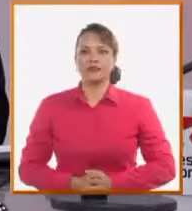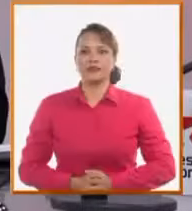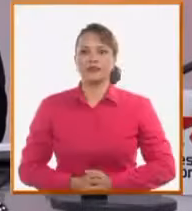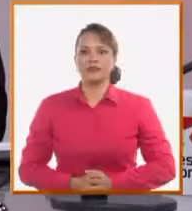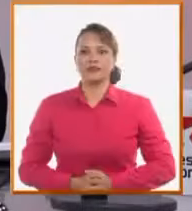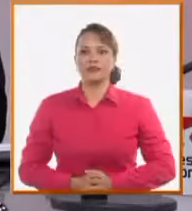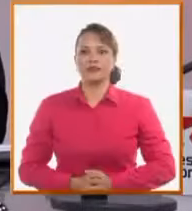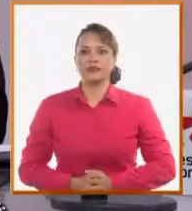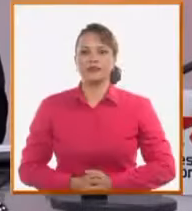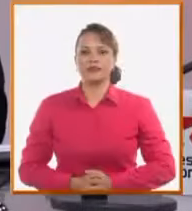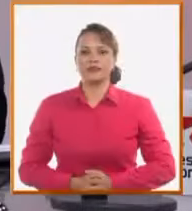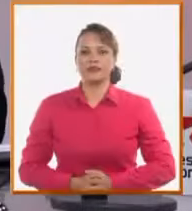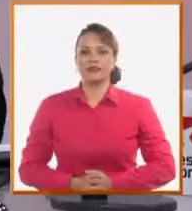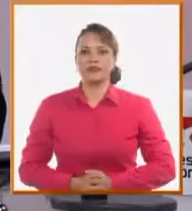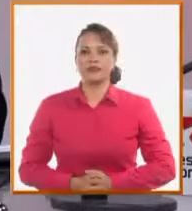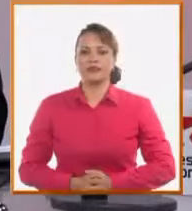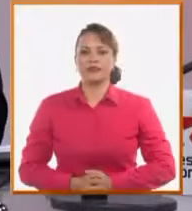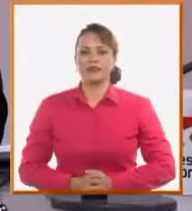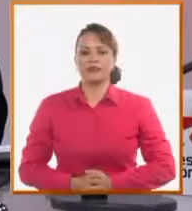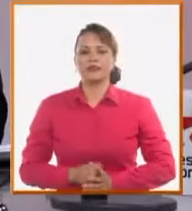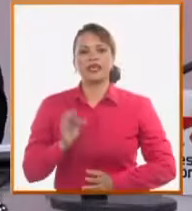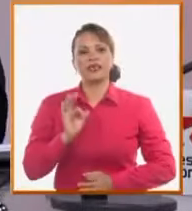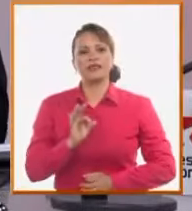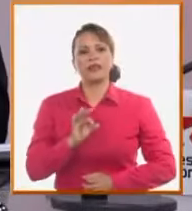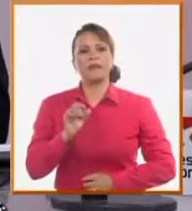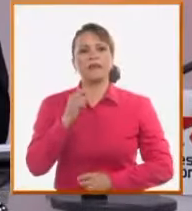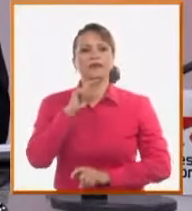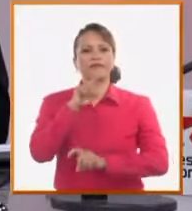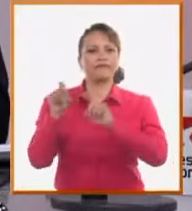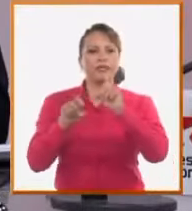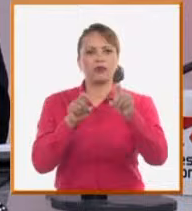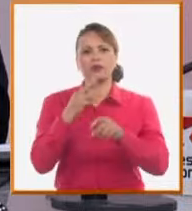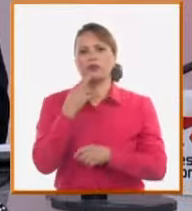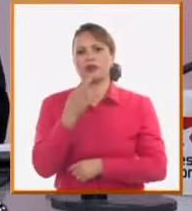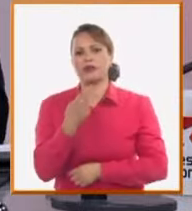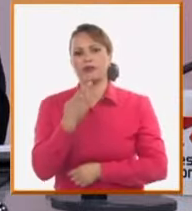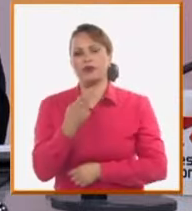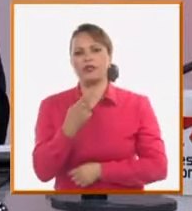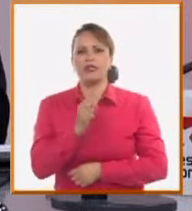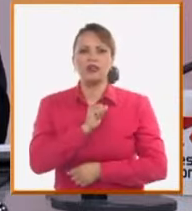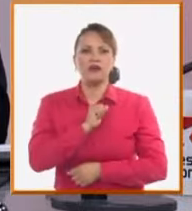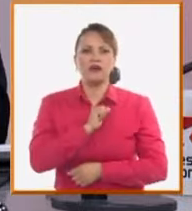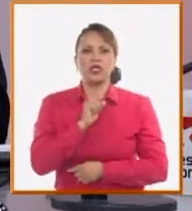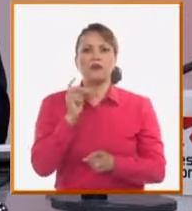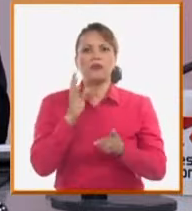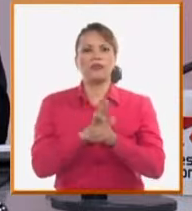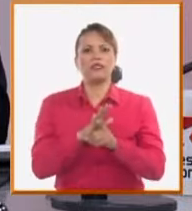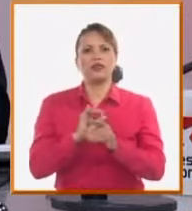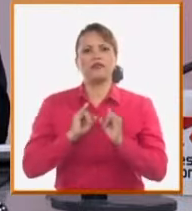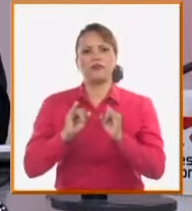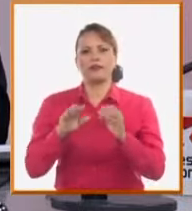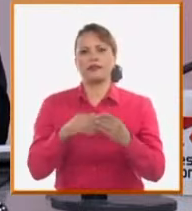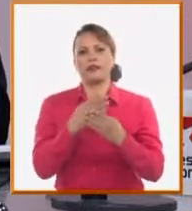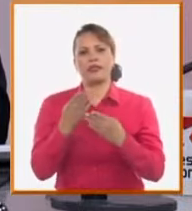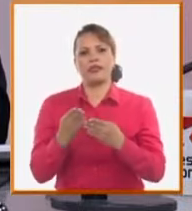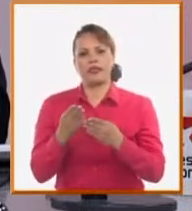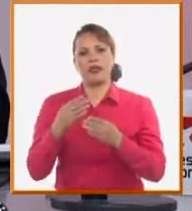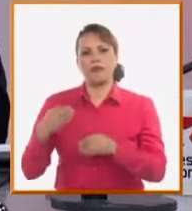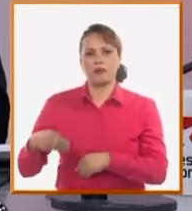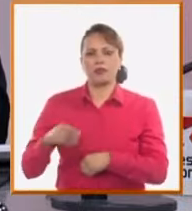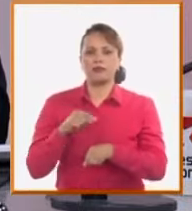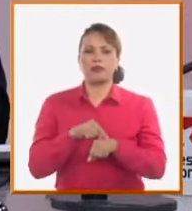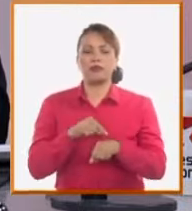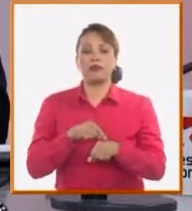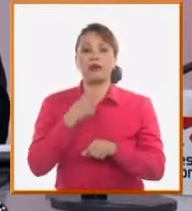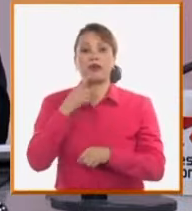Bueno, generalmente en estas emisiones de preguntas y respuestas tratamos de no comenzar con la noticia del día para aprovechar el tiempo, pero los acontecimientos de las